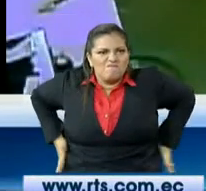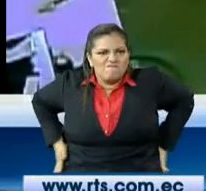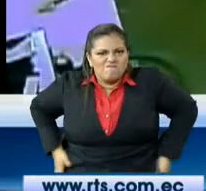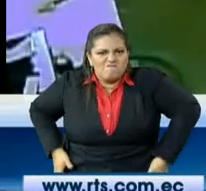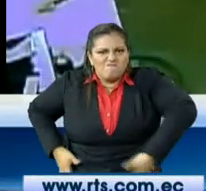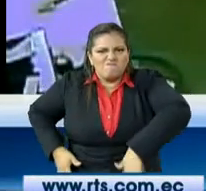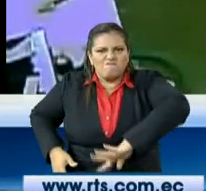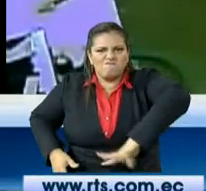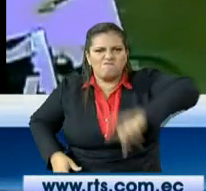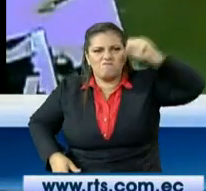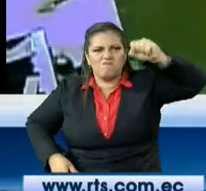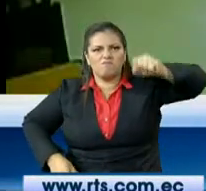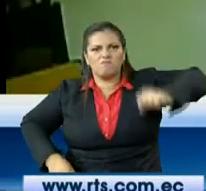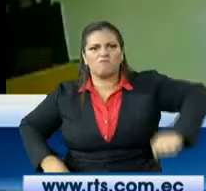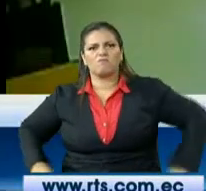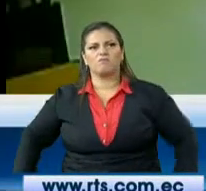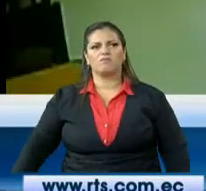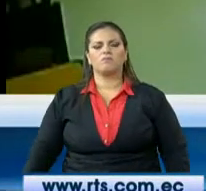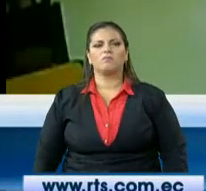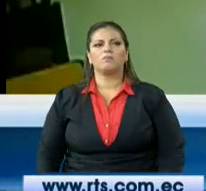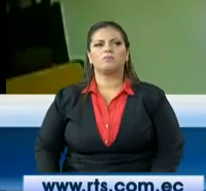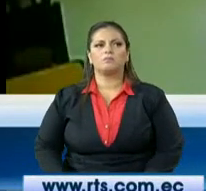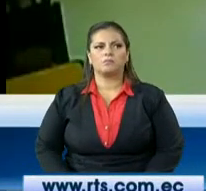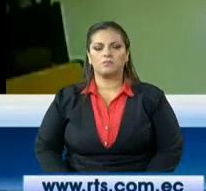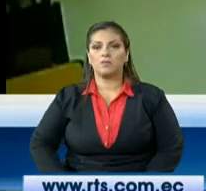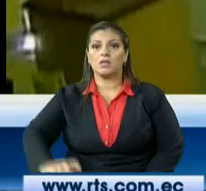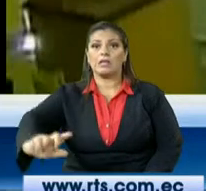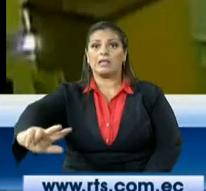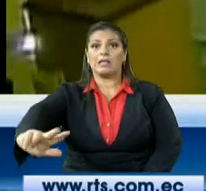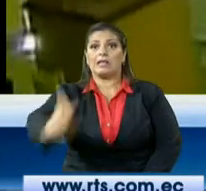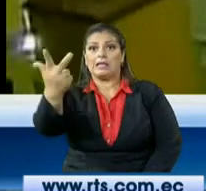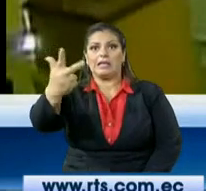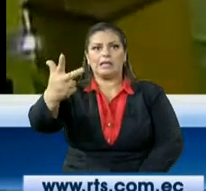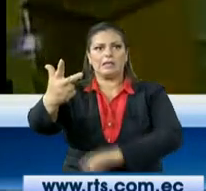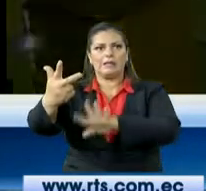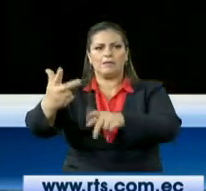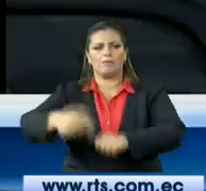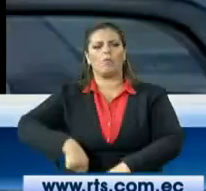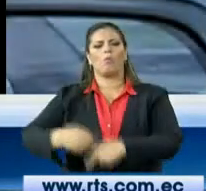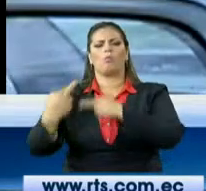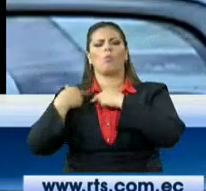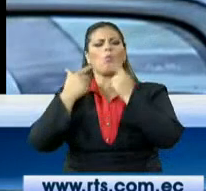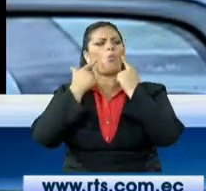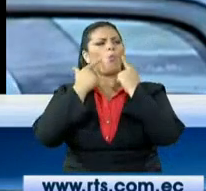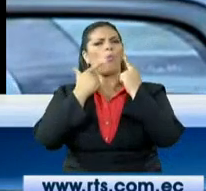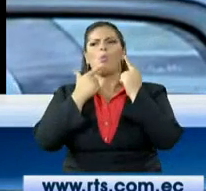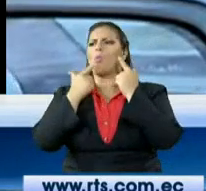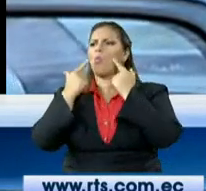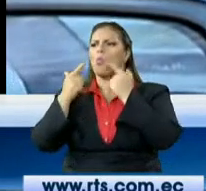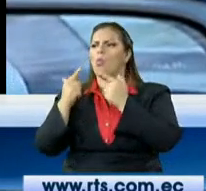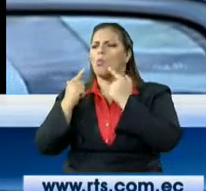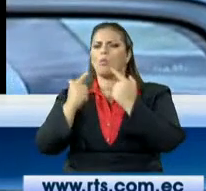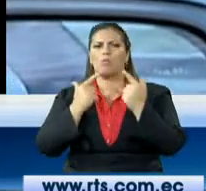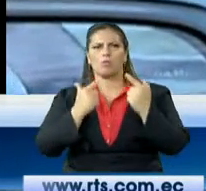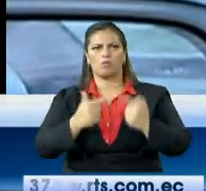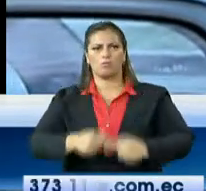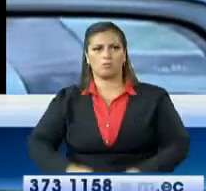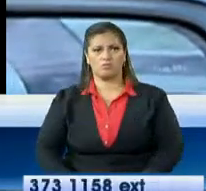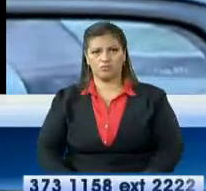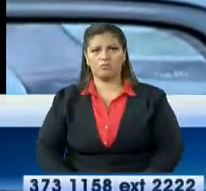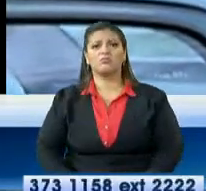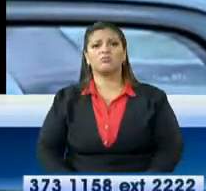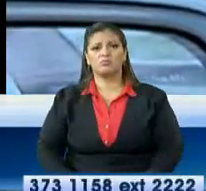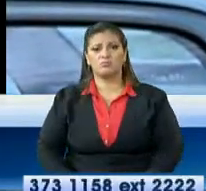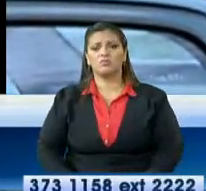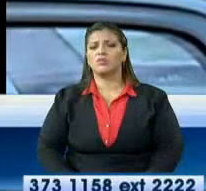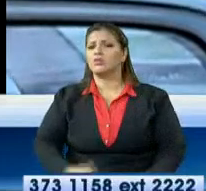mesa. Esto mientras en la puerta está un tercero que hace las veces de campanero. Prácticamente registraron a los clientes, se llevaron la